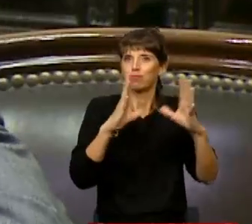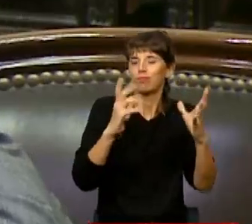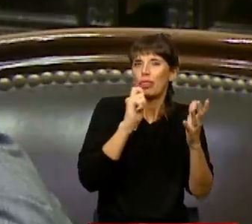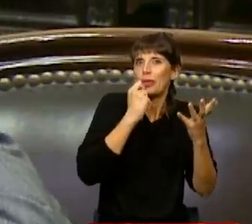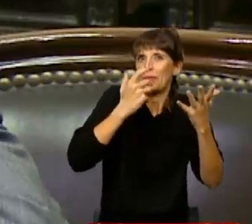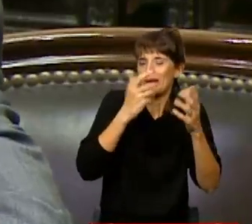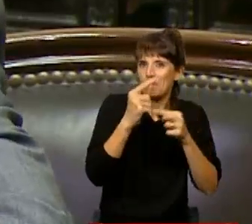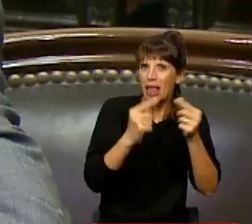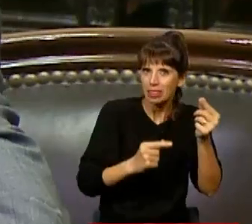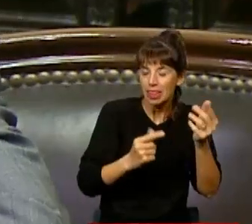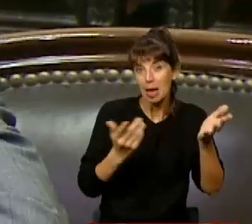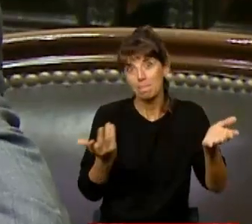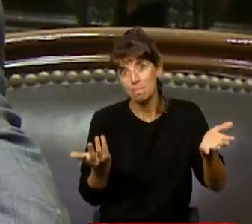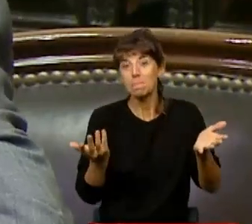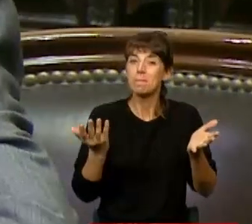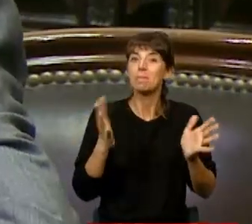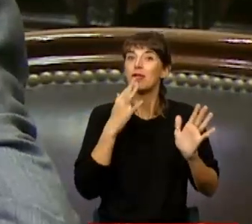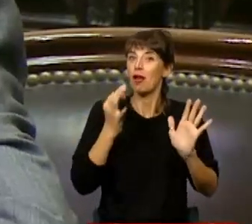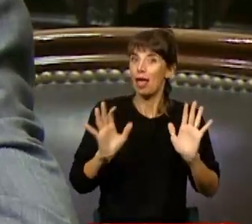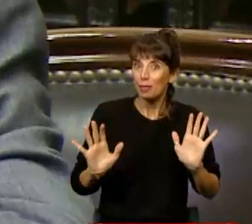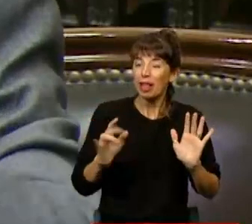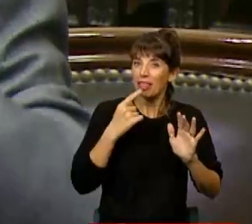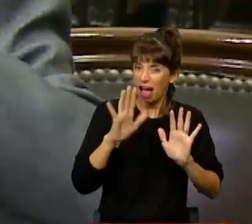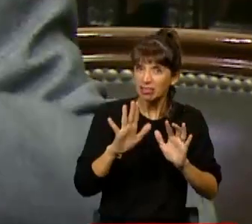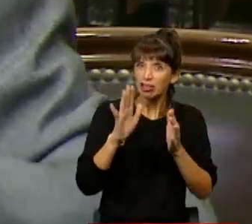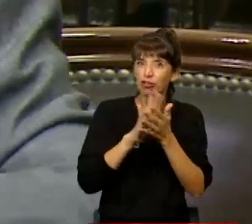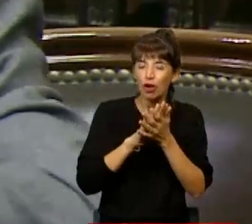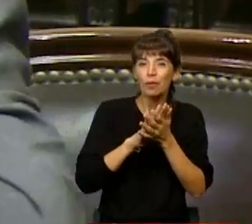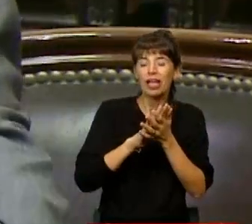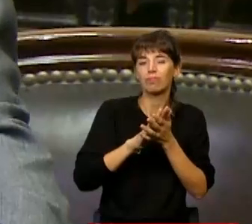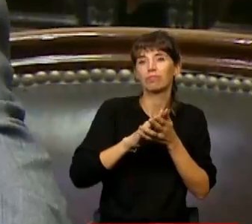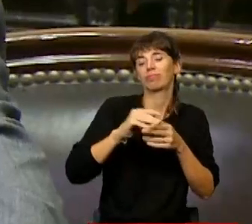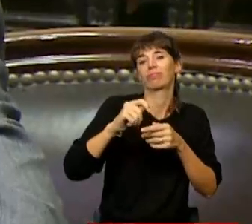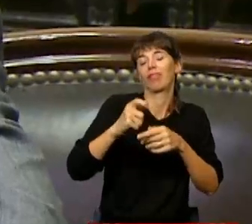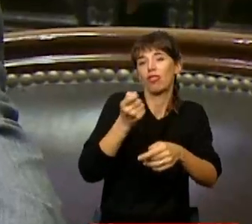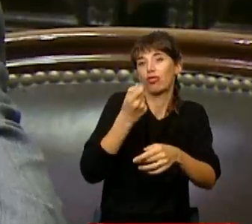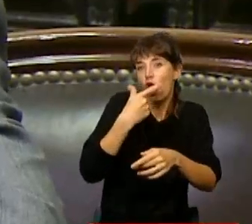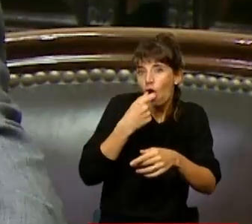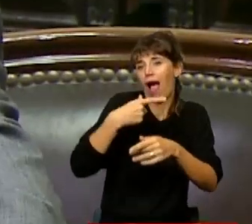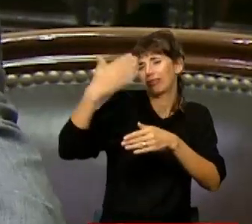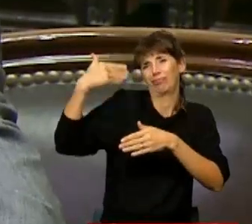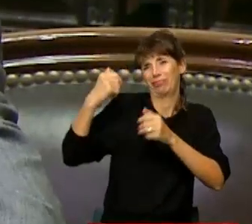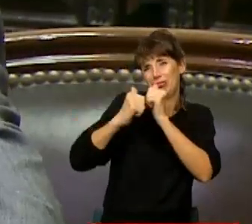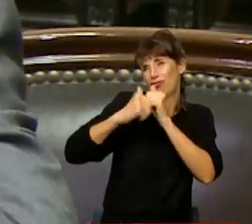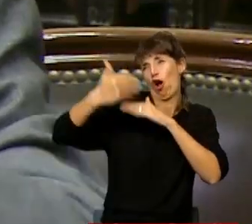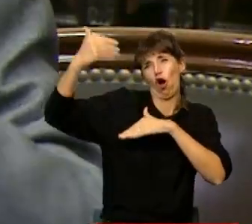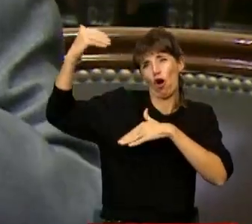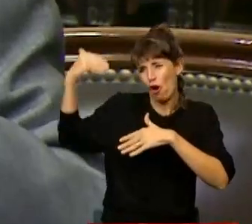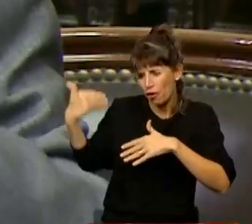qué? Esto dicho también, como se dice sobre las drogas que existieron a lo largo de toda la existencia de la humanidad, sí